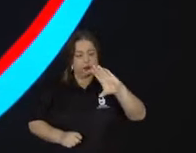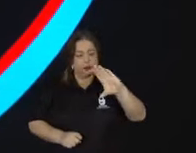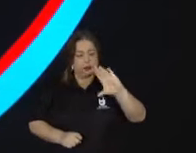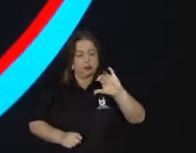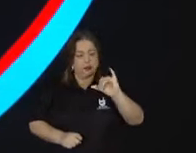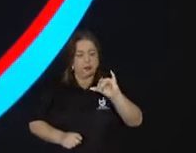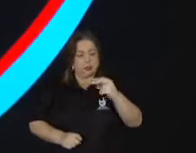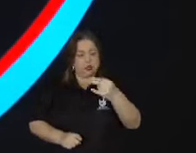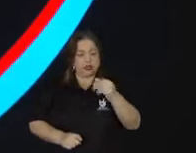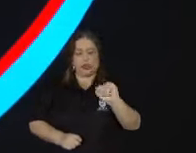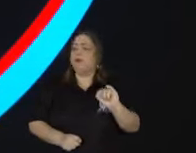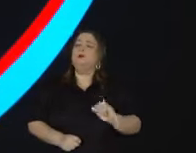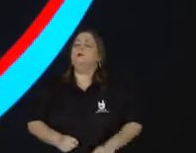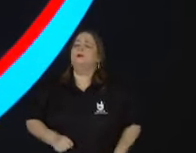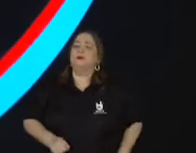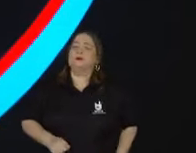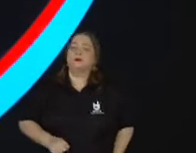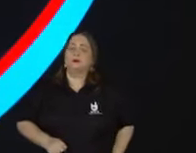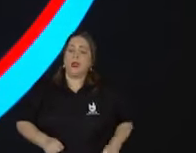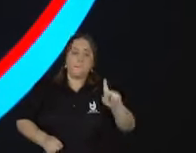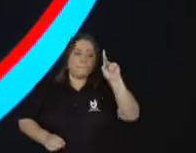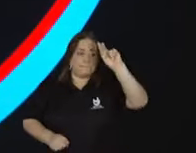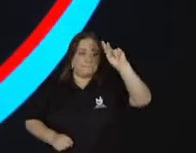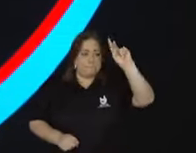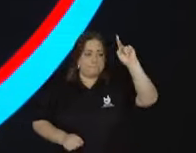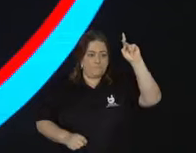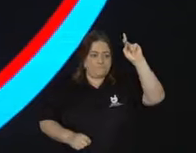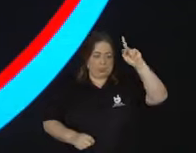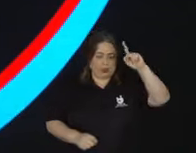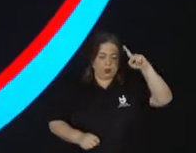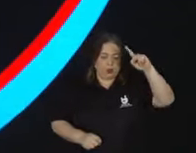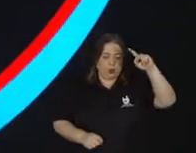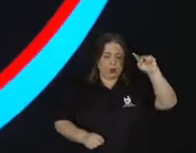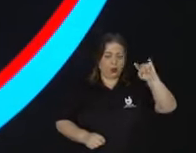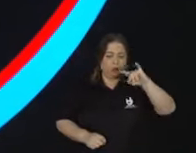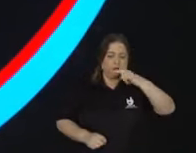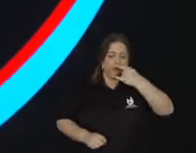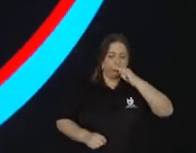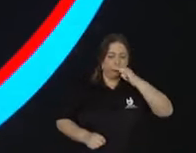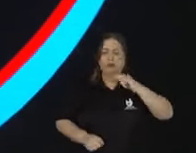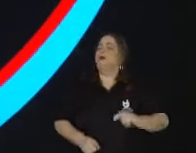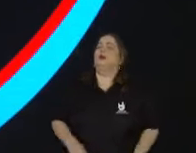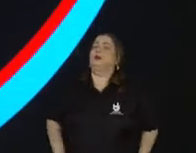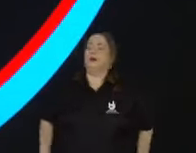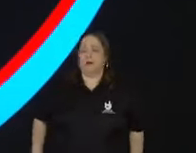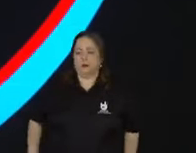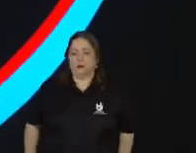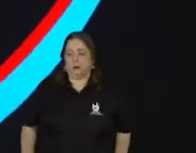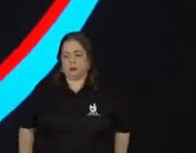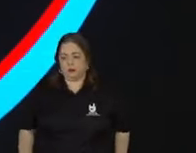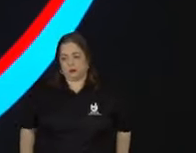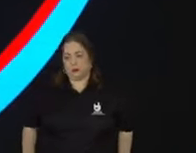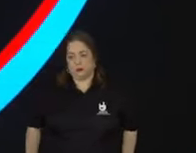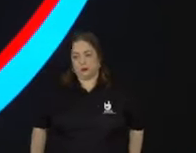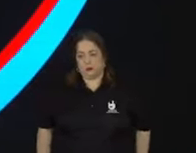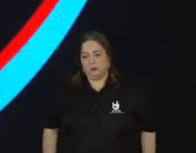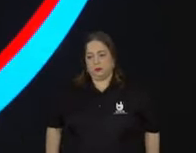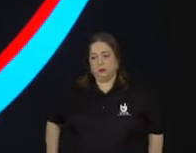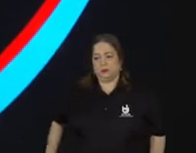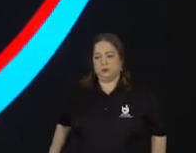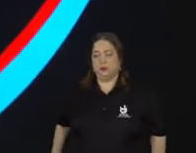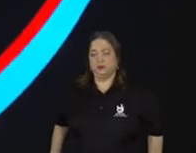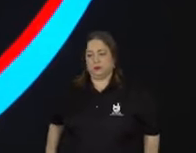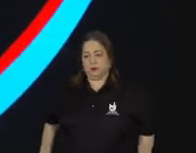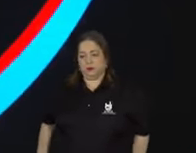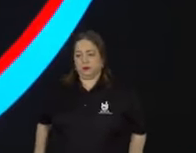retiro La Casona. Así que todo el que tiene niños de 5 a 11 años y desea que su niño tenga esta experiencia de transformación, comuníquese